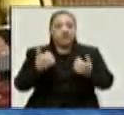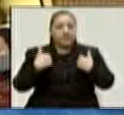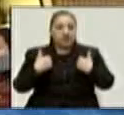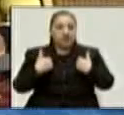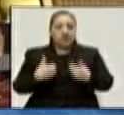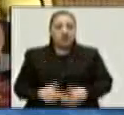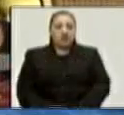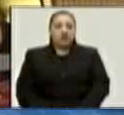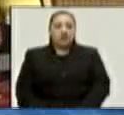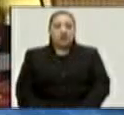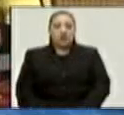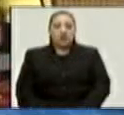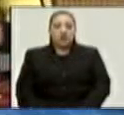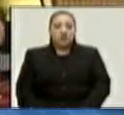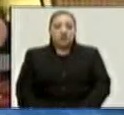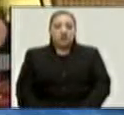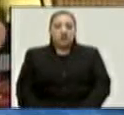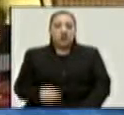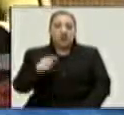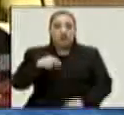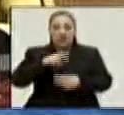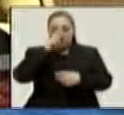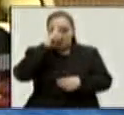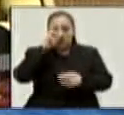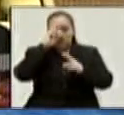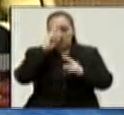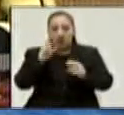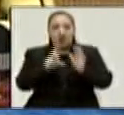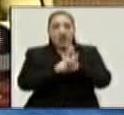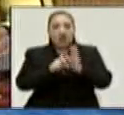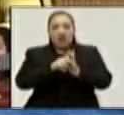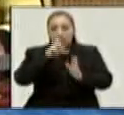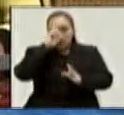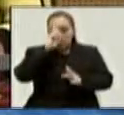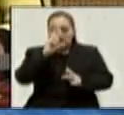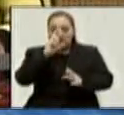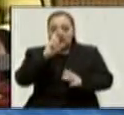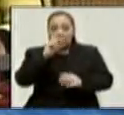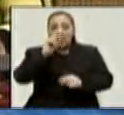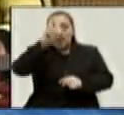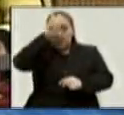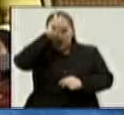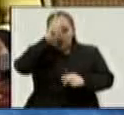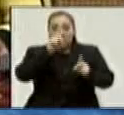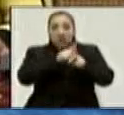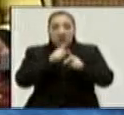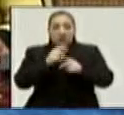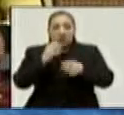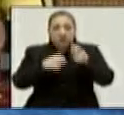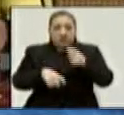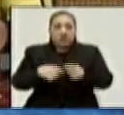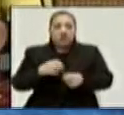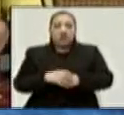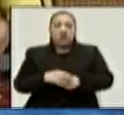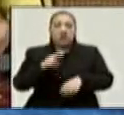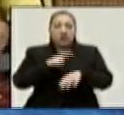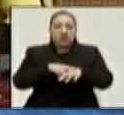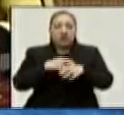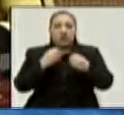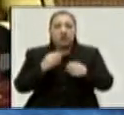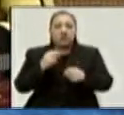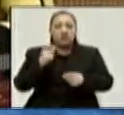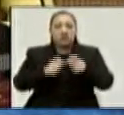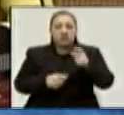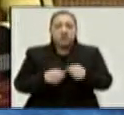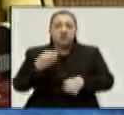tiene. Es decir, acá en el Perú se respetan las leyes peruanas, tanto para las personas naturales como para